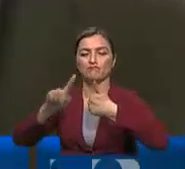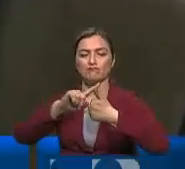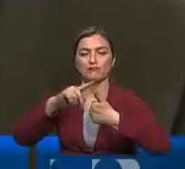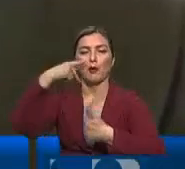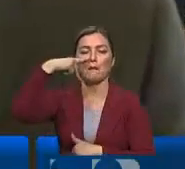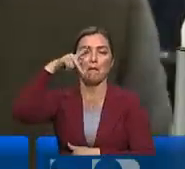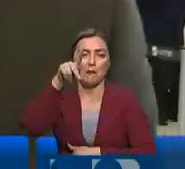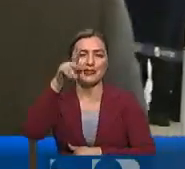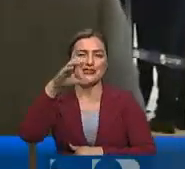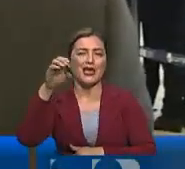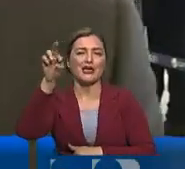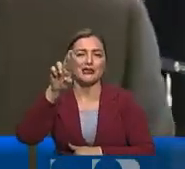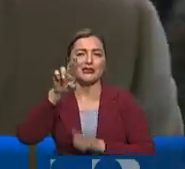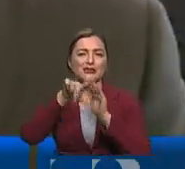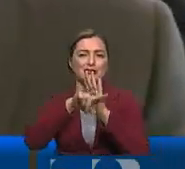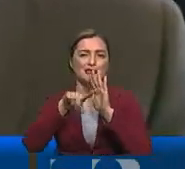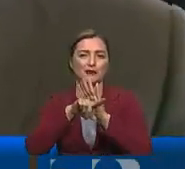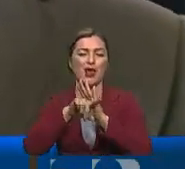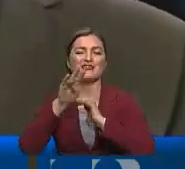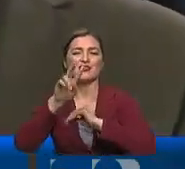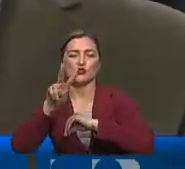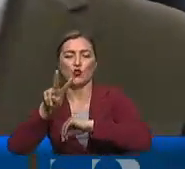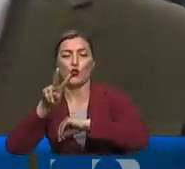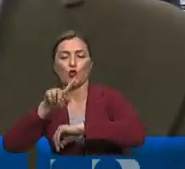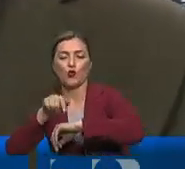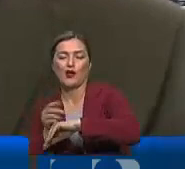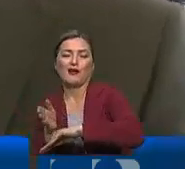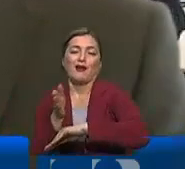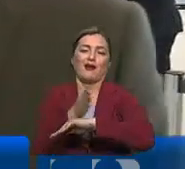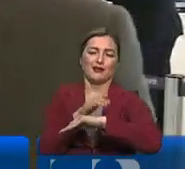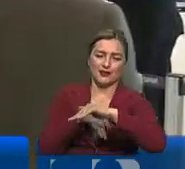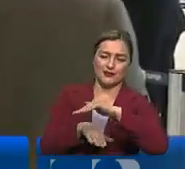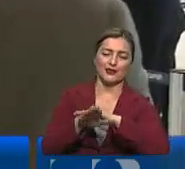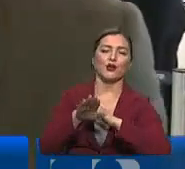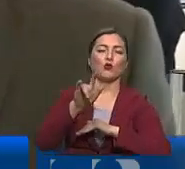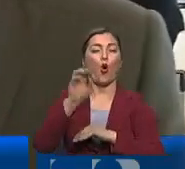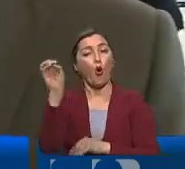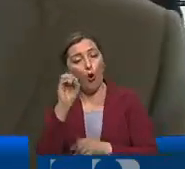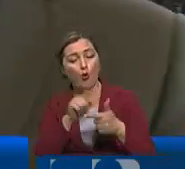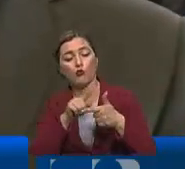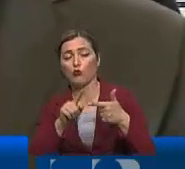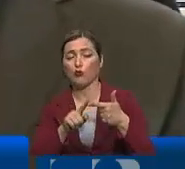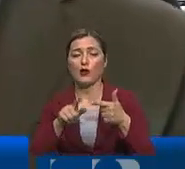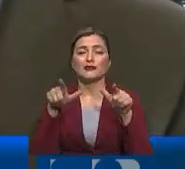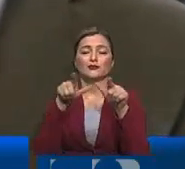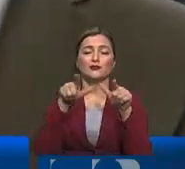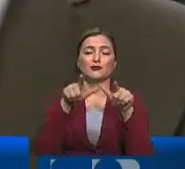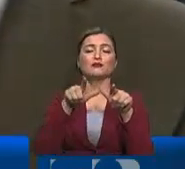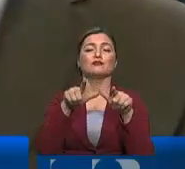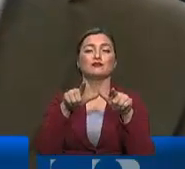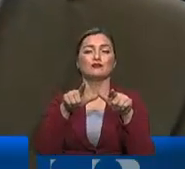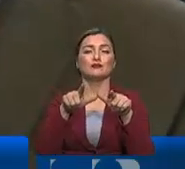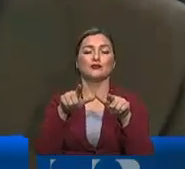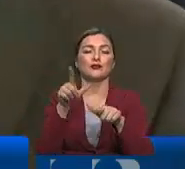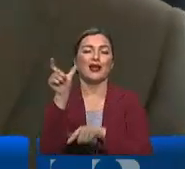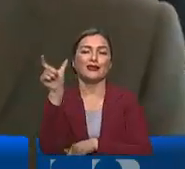prueba PCR negativa realizada dentro de las 72 horas previas del ingreso al Ecuador, o también se puede presentar el certificado